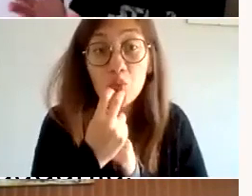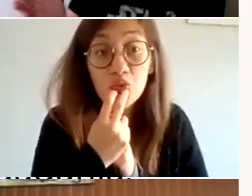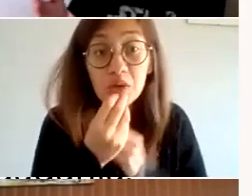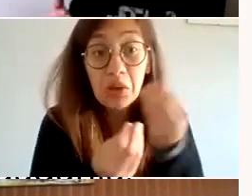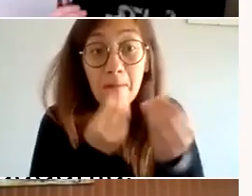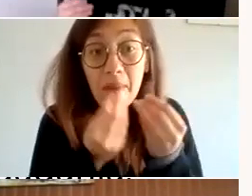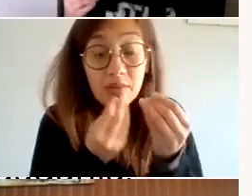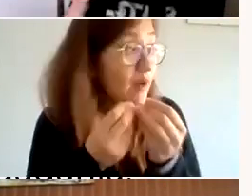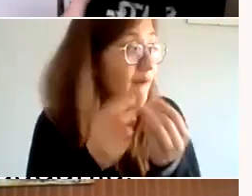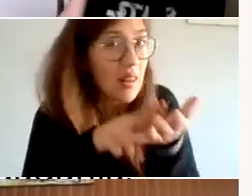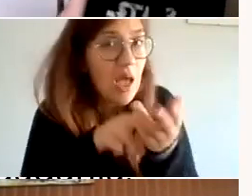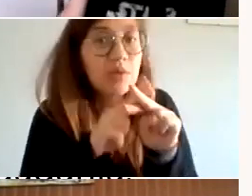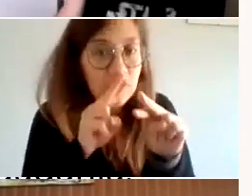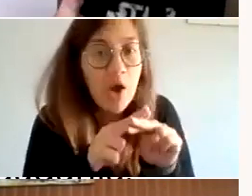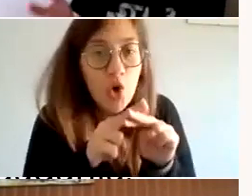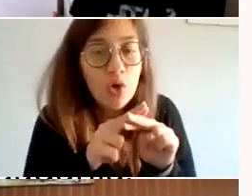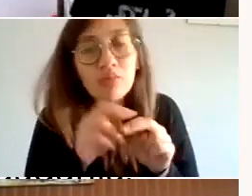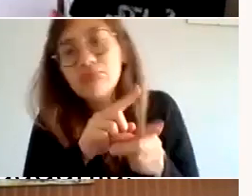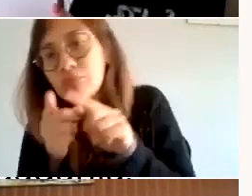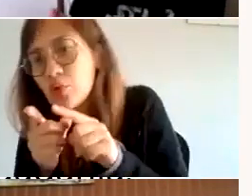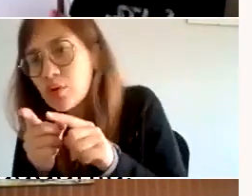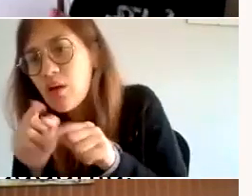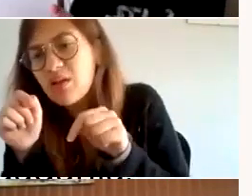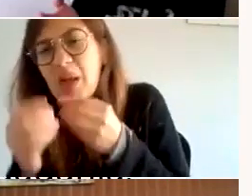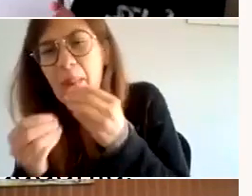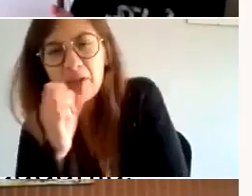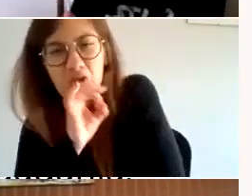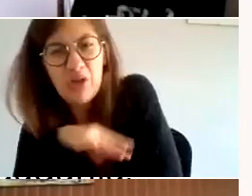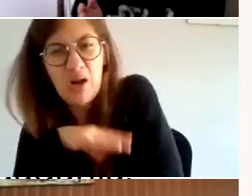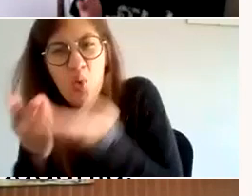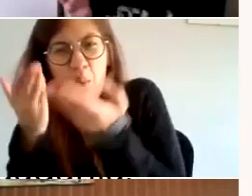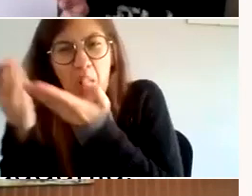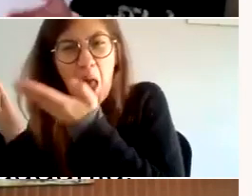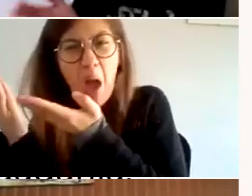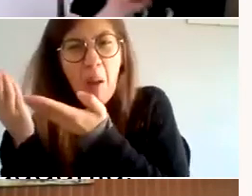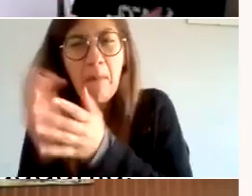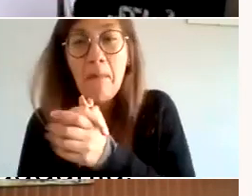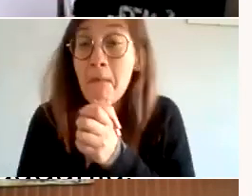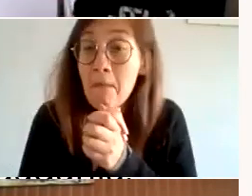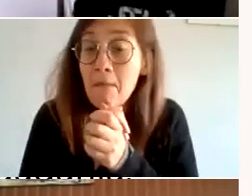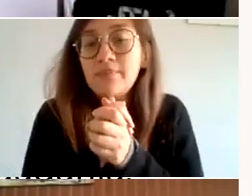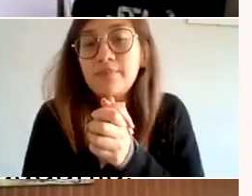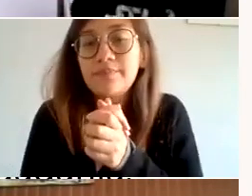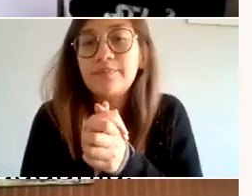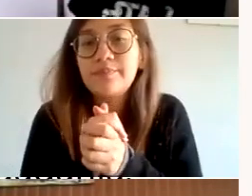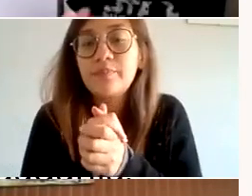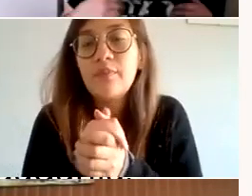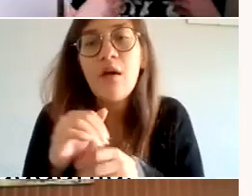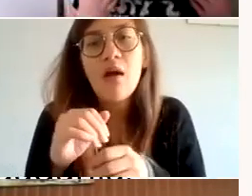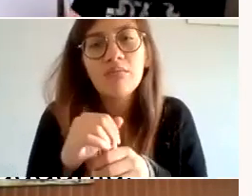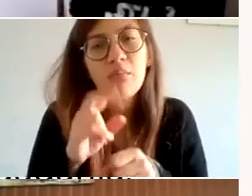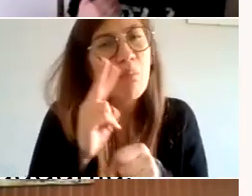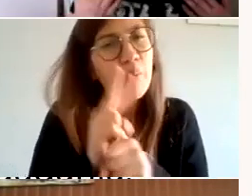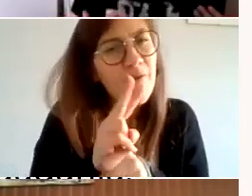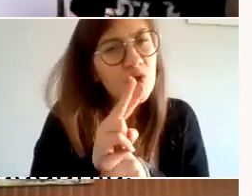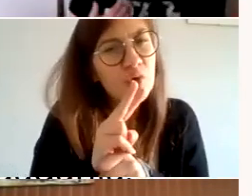se implementaron, si es que a los docentes les llegó más fondo o no, o si es que están preparados para tener ese tipo de tecnología. O sea, puede